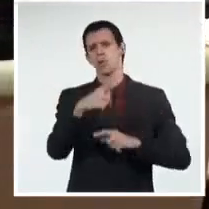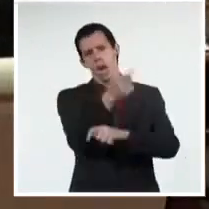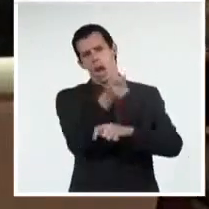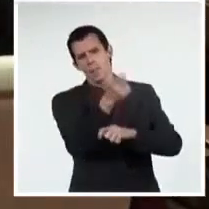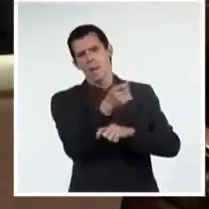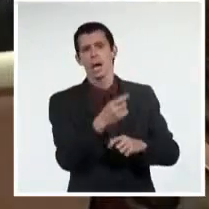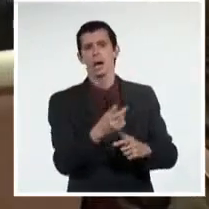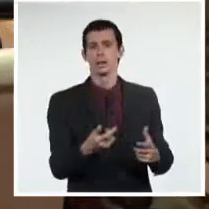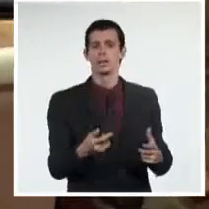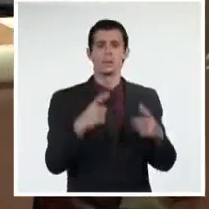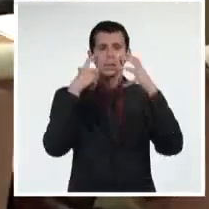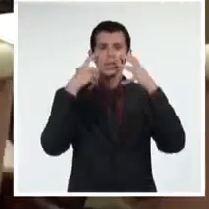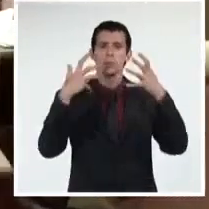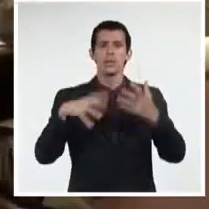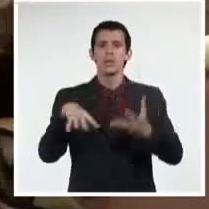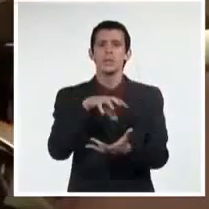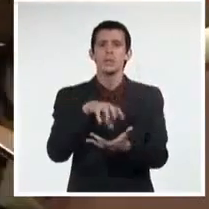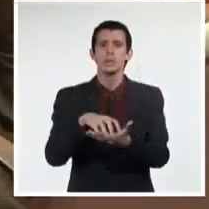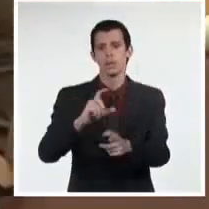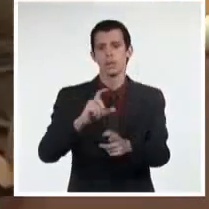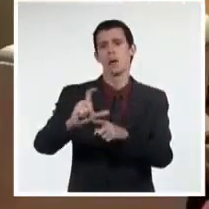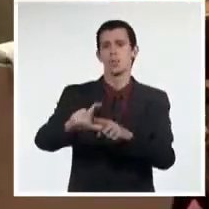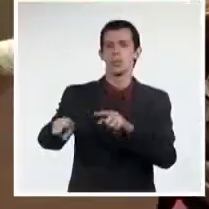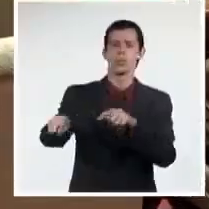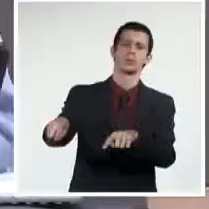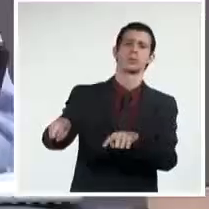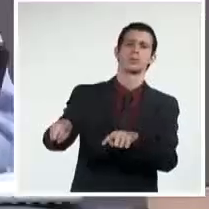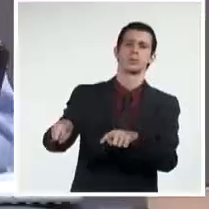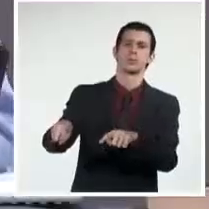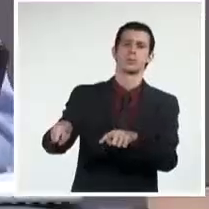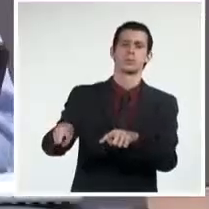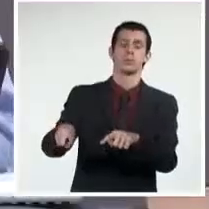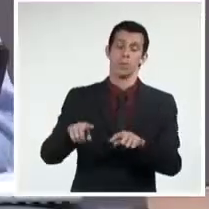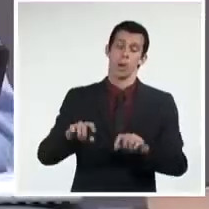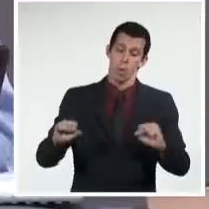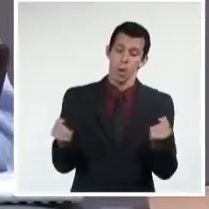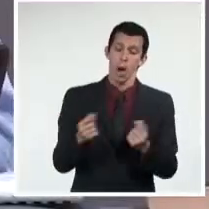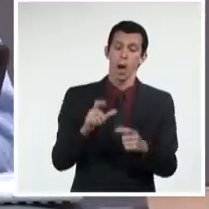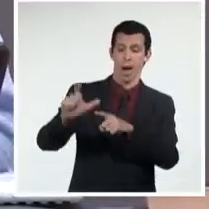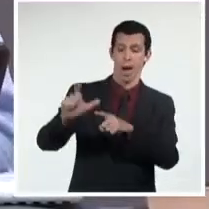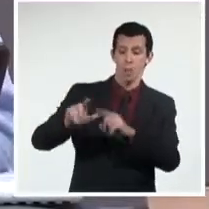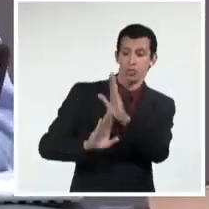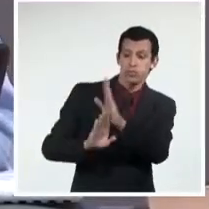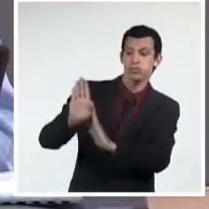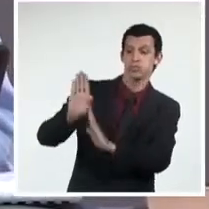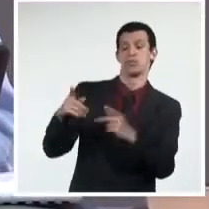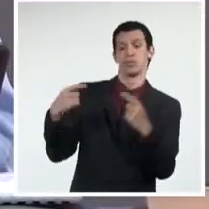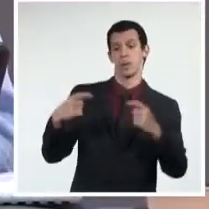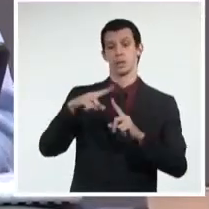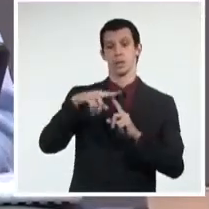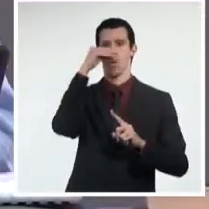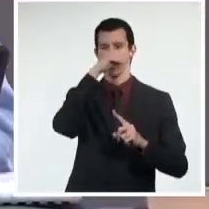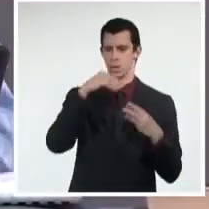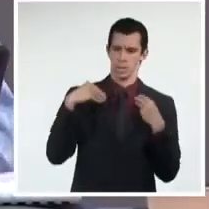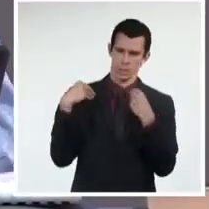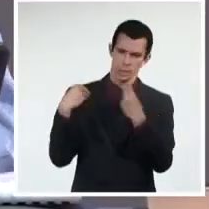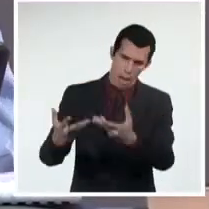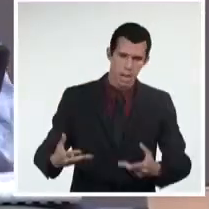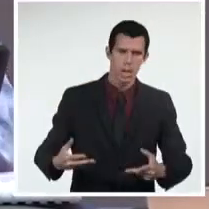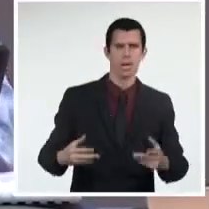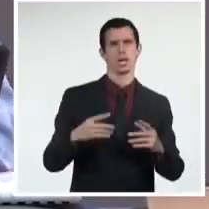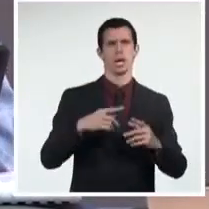otra parte, es un sector que para que cumpla este papel debemos potenciar con tecnología, con investigación, con innovación,